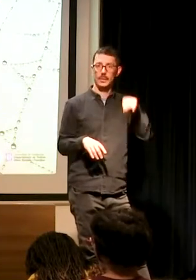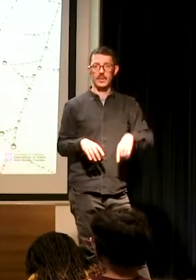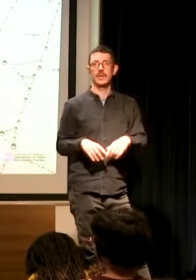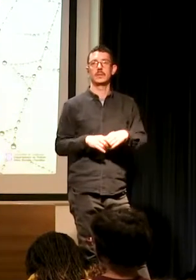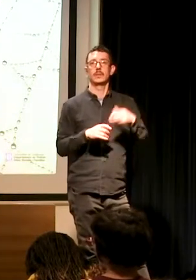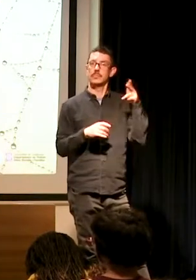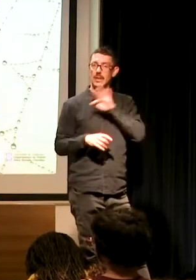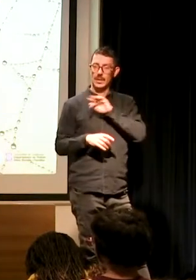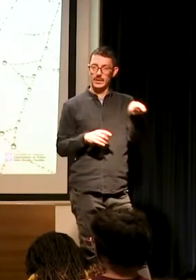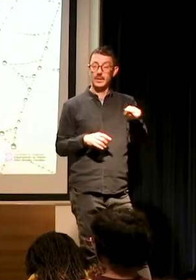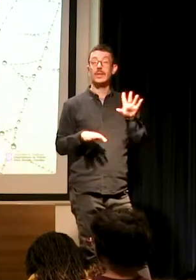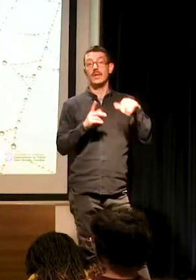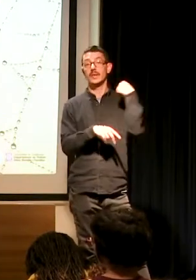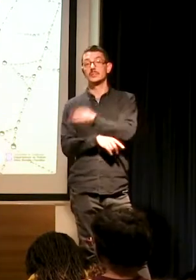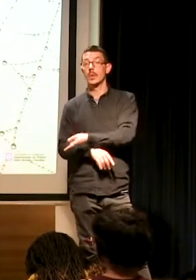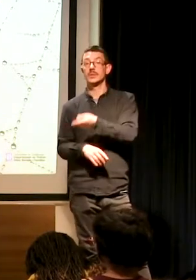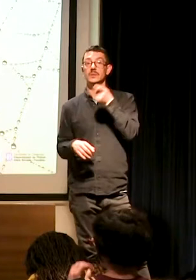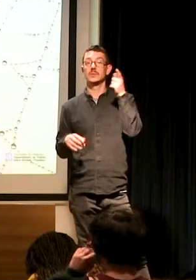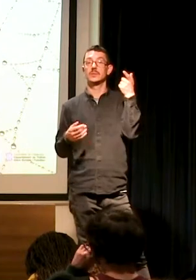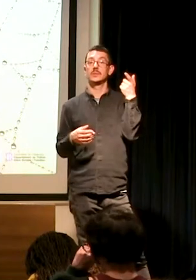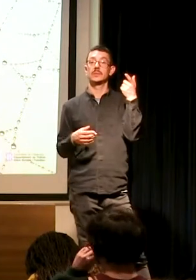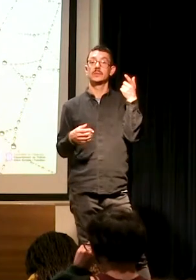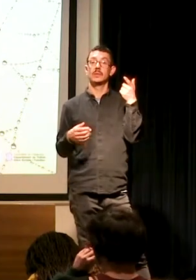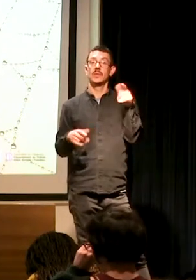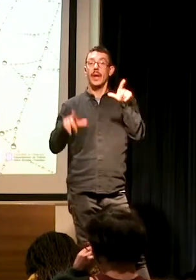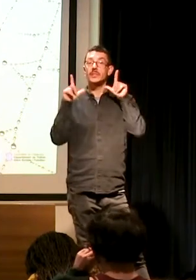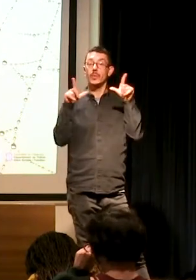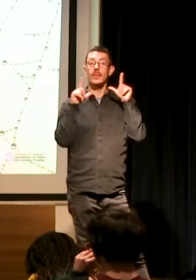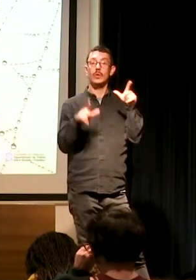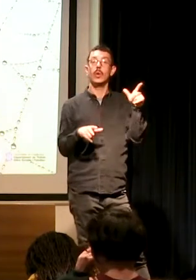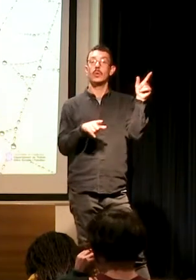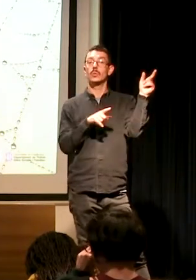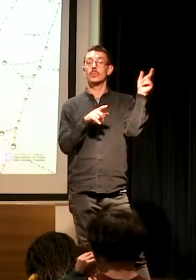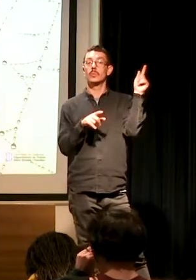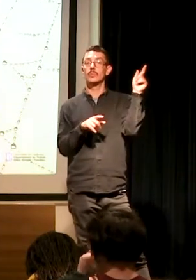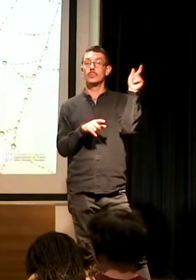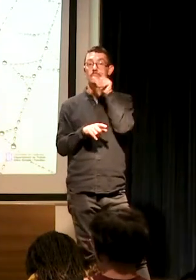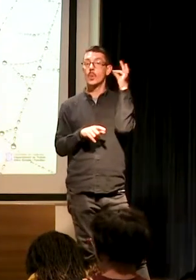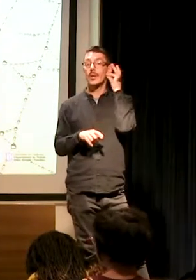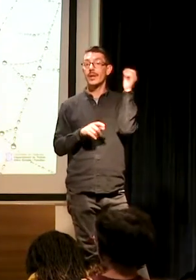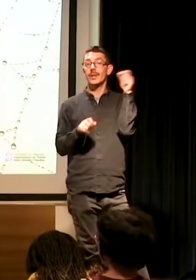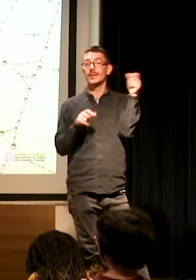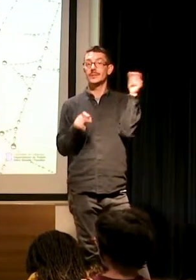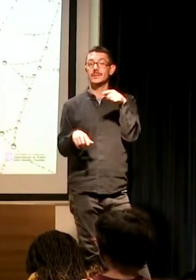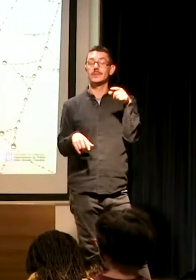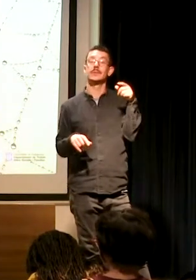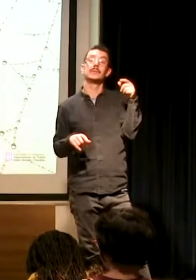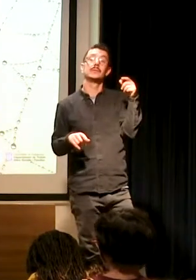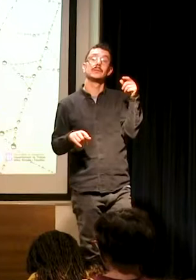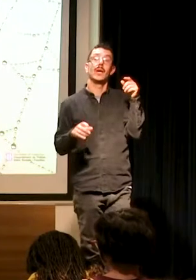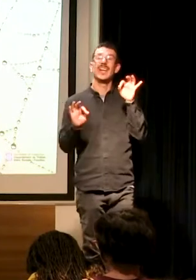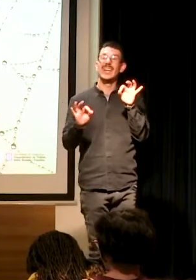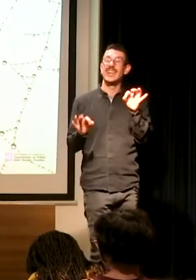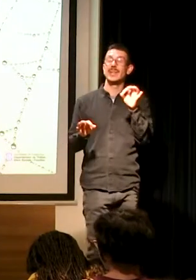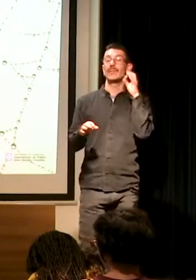sobre representación o sobre exposición de mujeres migrantes en temas, en problemáticas como la violencia machista, la violencia